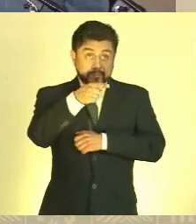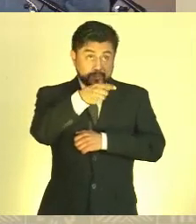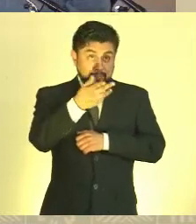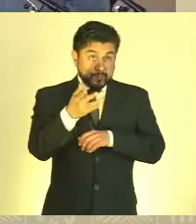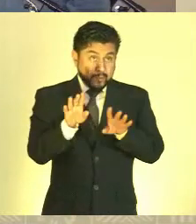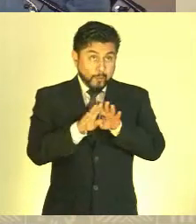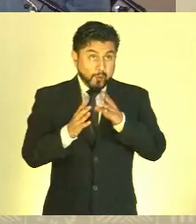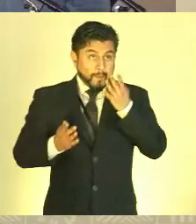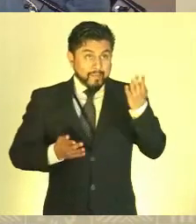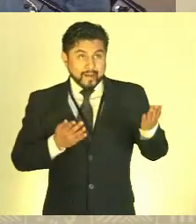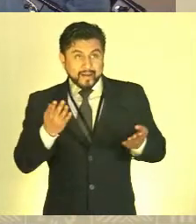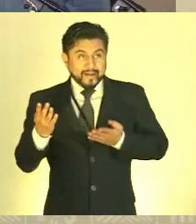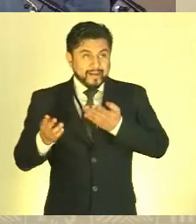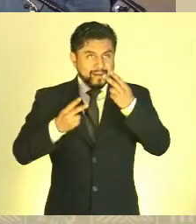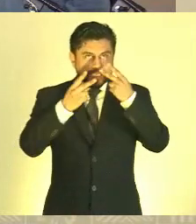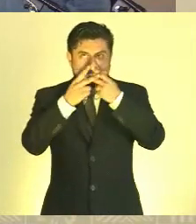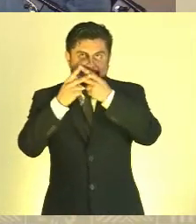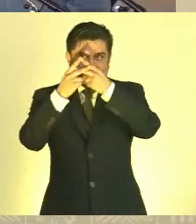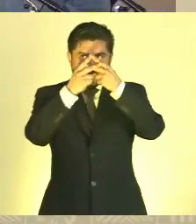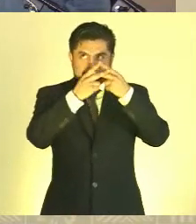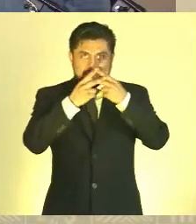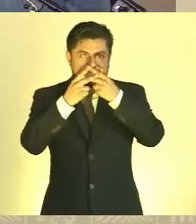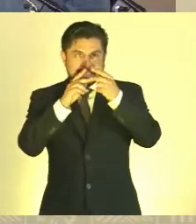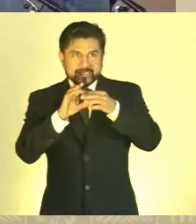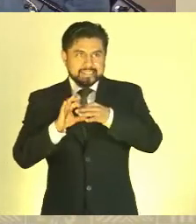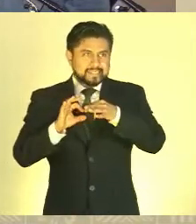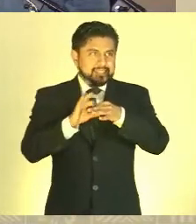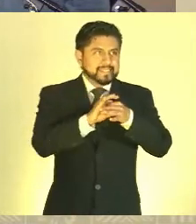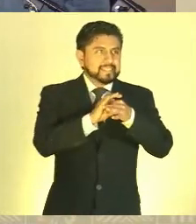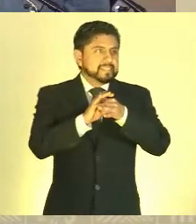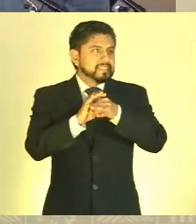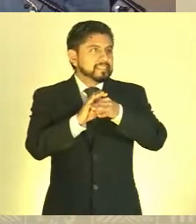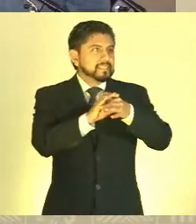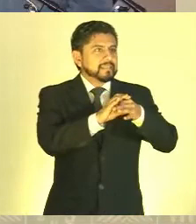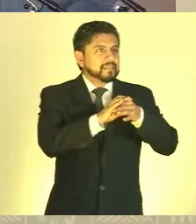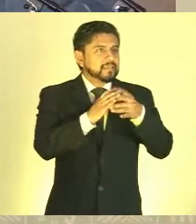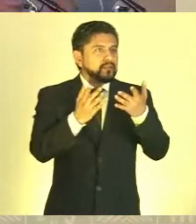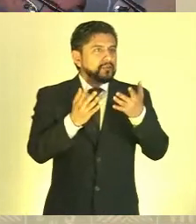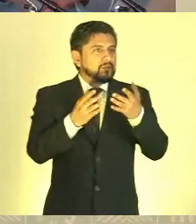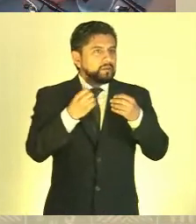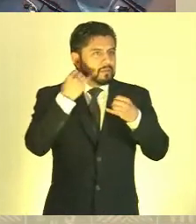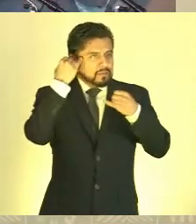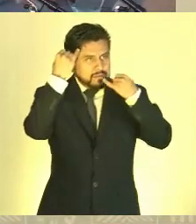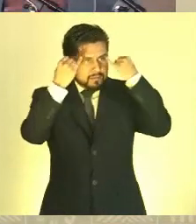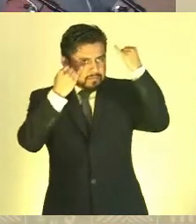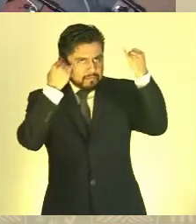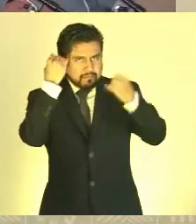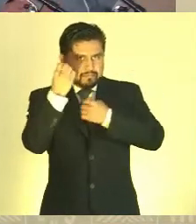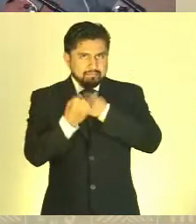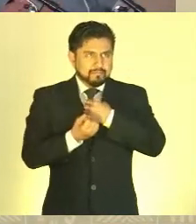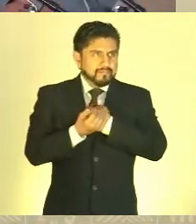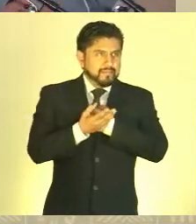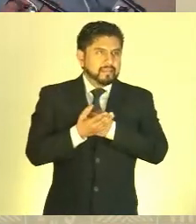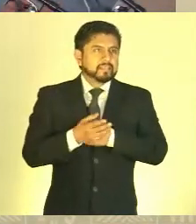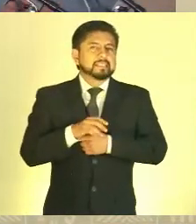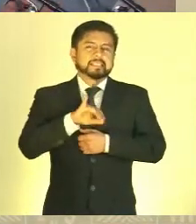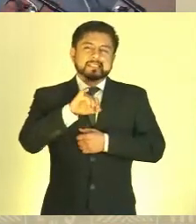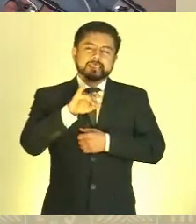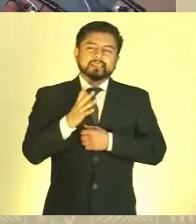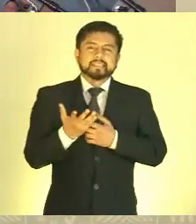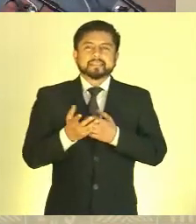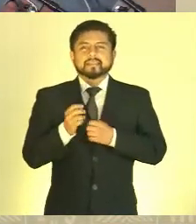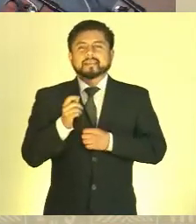las estrellas. Cada una de las jugadas es un cambio total de registro. Pero hay puentes, ¿no? Hay